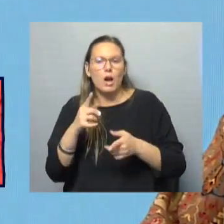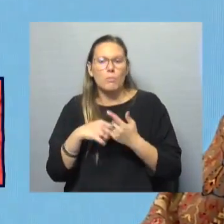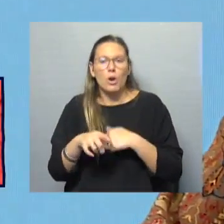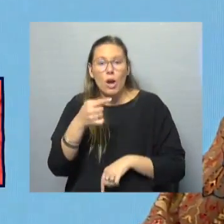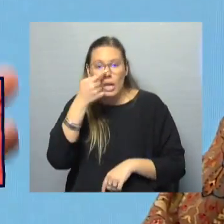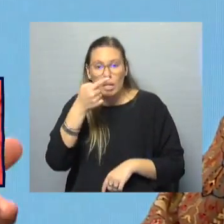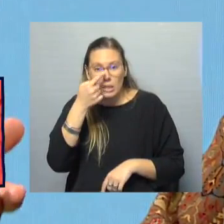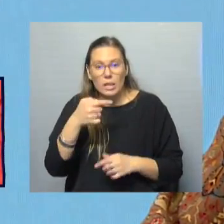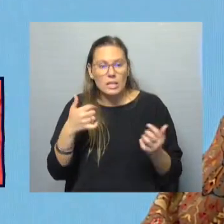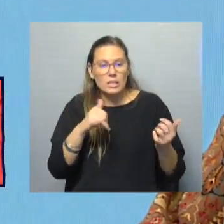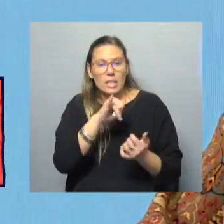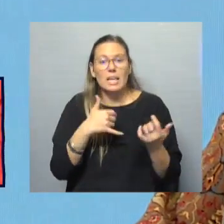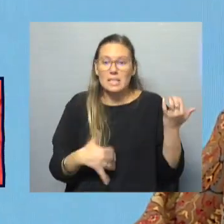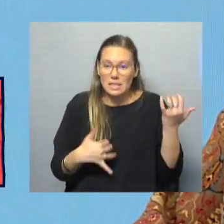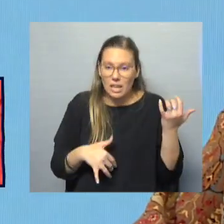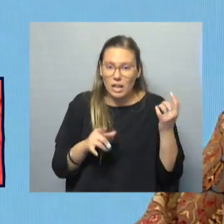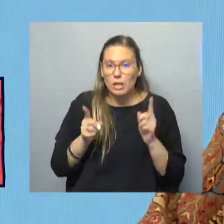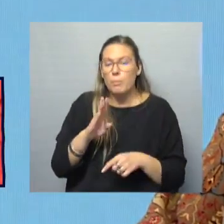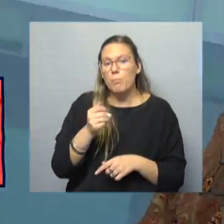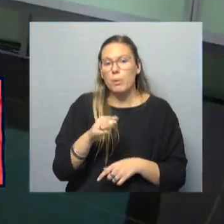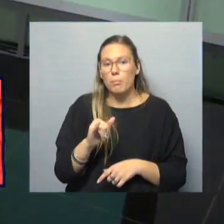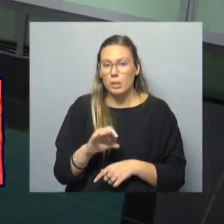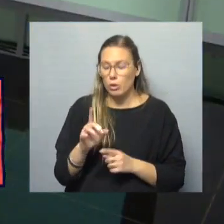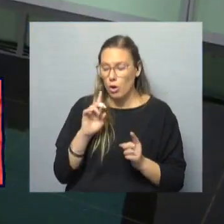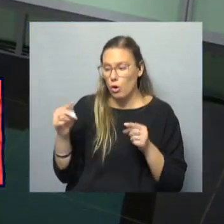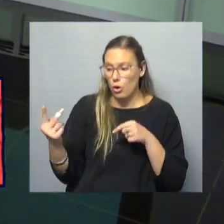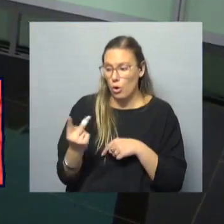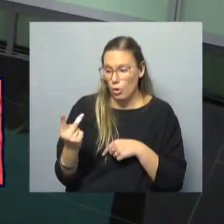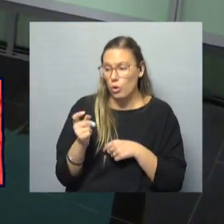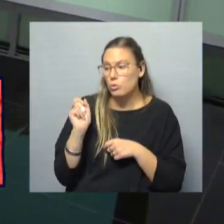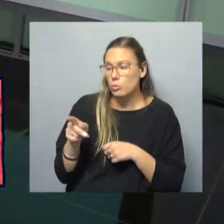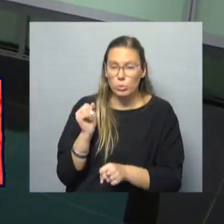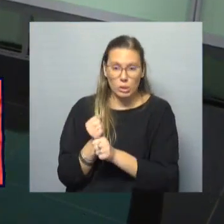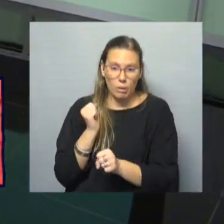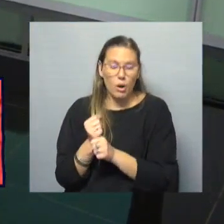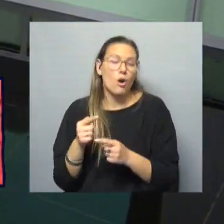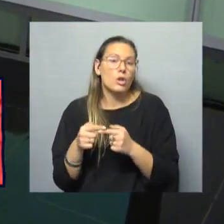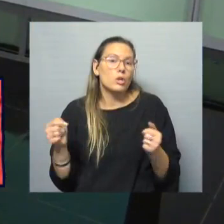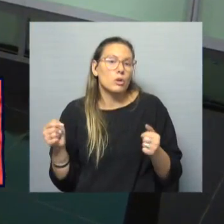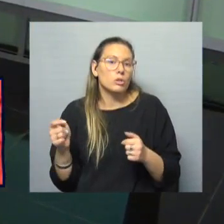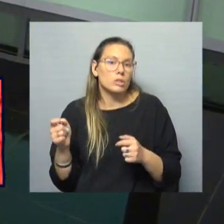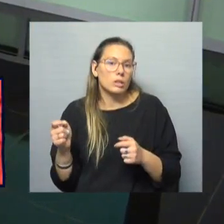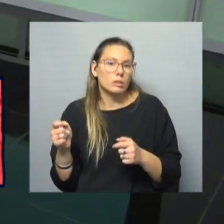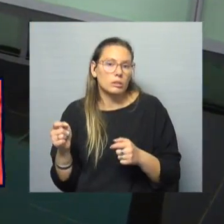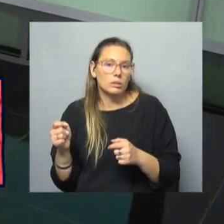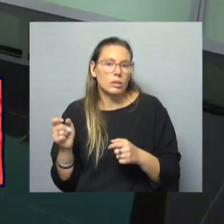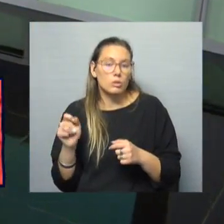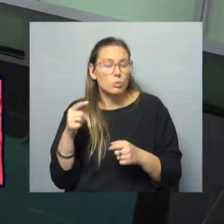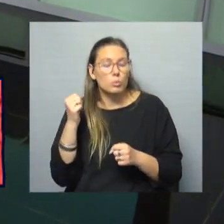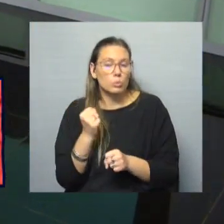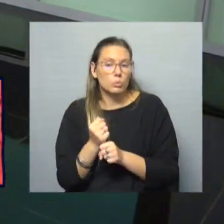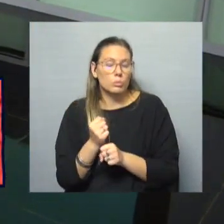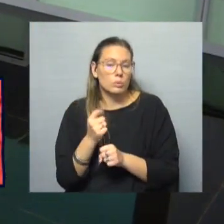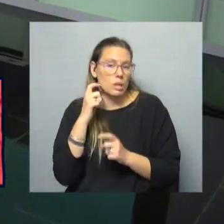interés de Zita Rosa frente a Papico también. De sí, su claro, obra, ¿no? Sí. Y de las cosas y de su trabajo. Digamos,